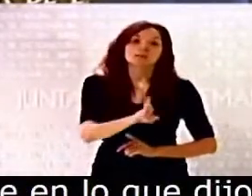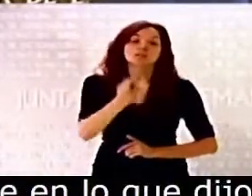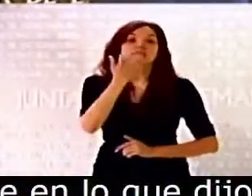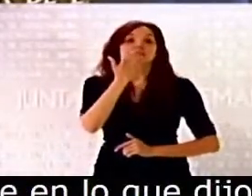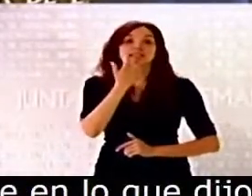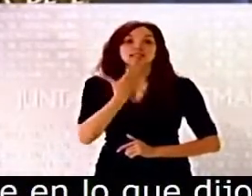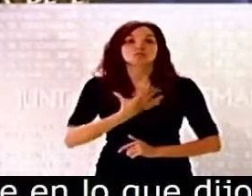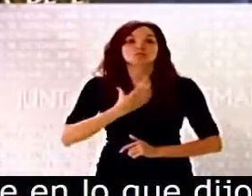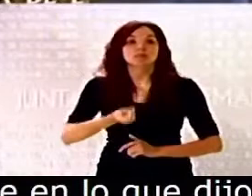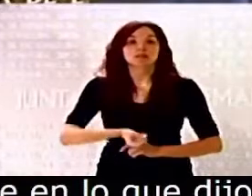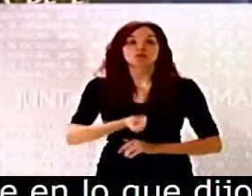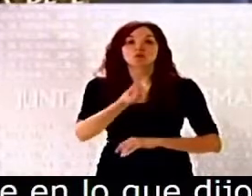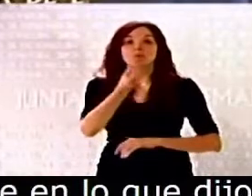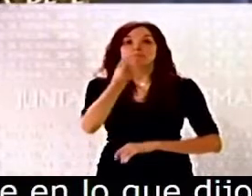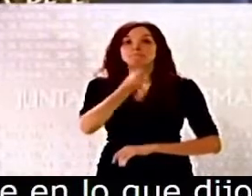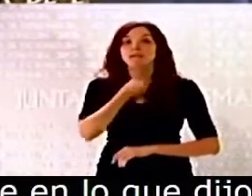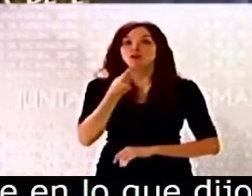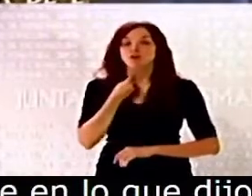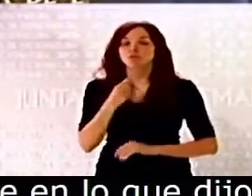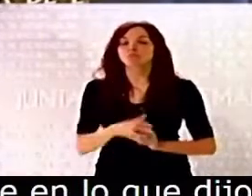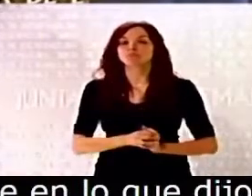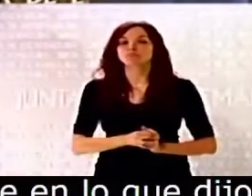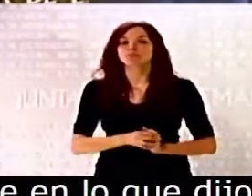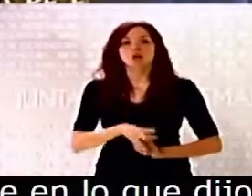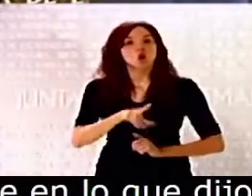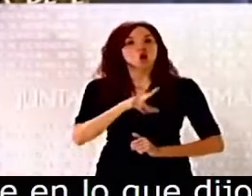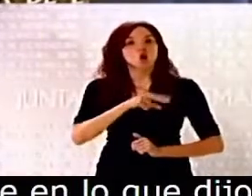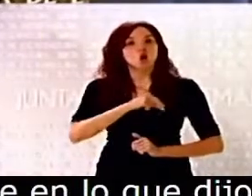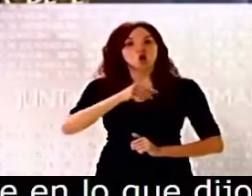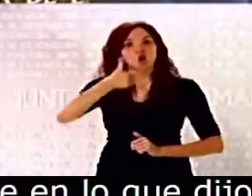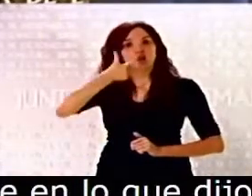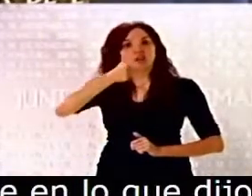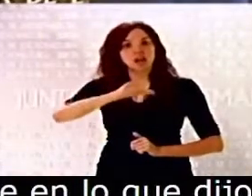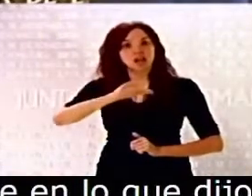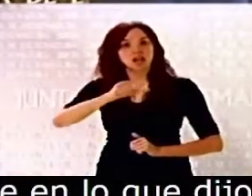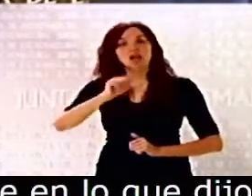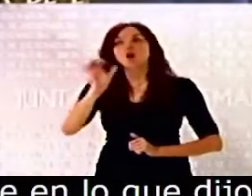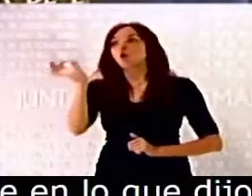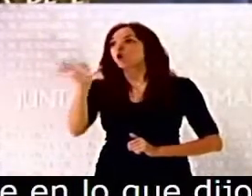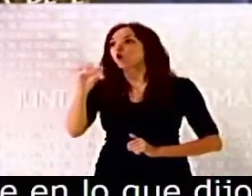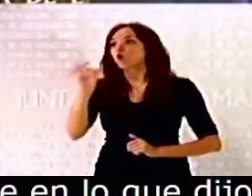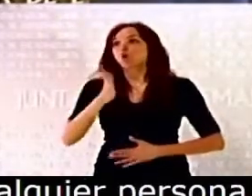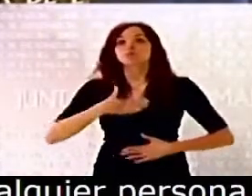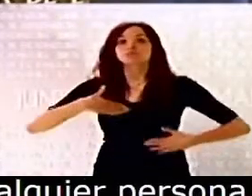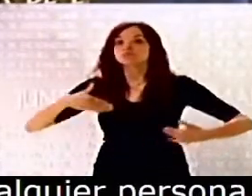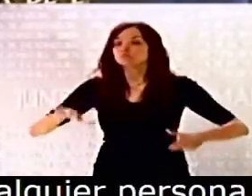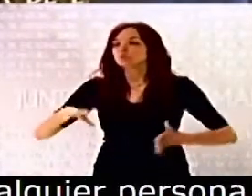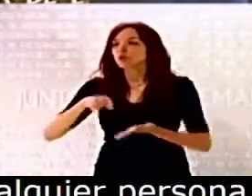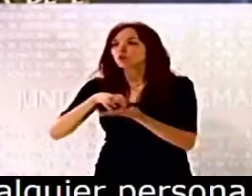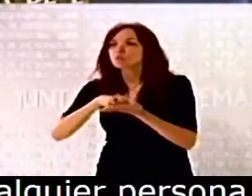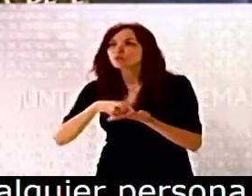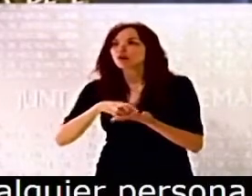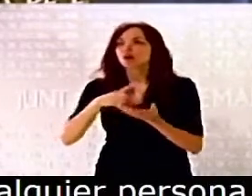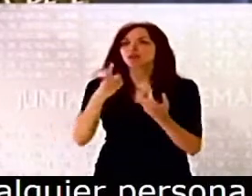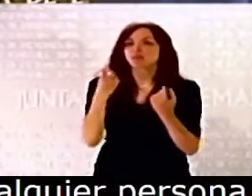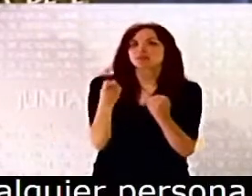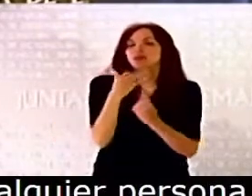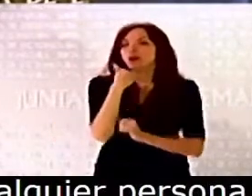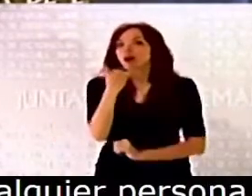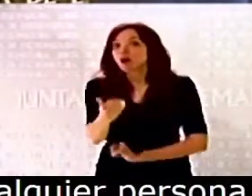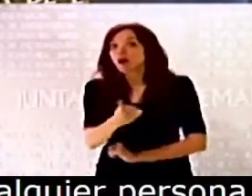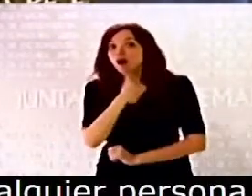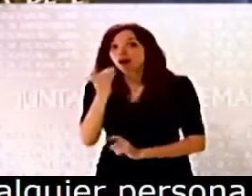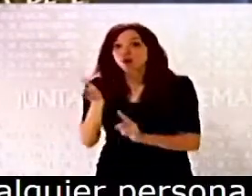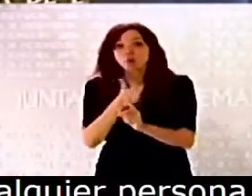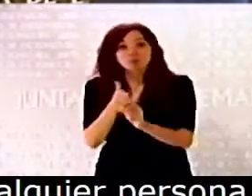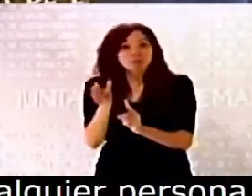Badajoz, su concejal de mujer o cualquier otra persona del equipo de gobierno han necesitado una cuestión puntual que tuviera que ver con un caso de violencia